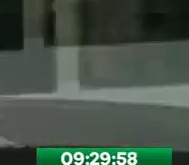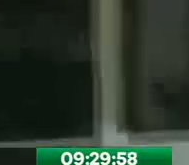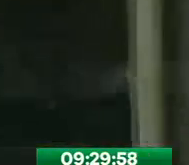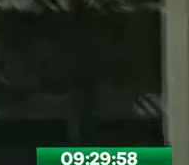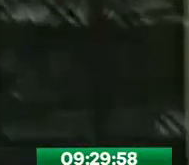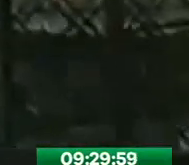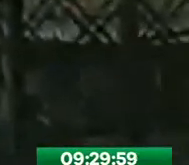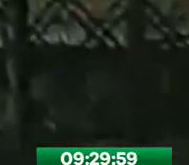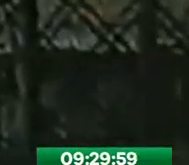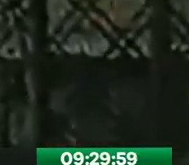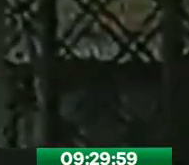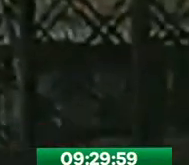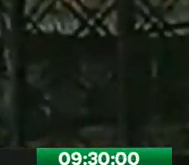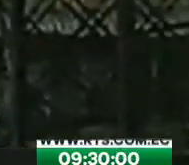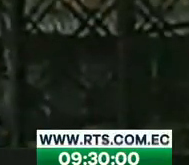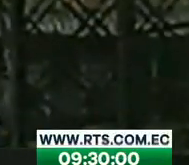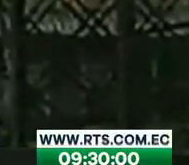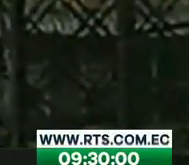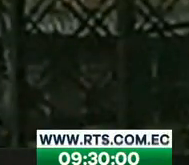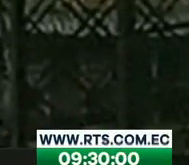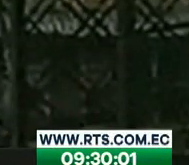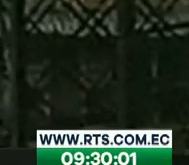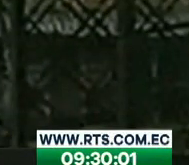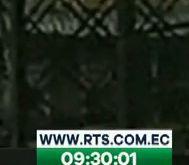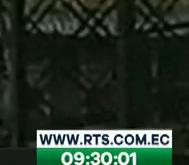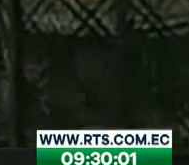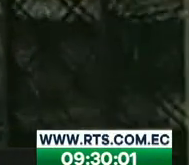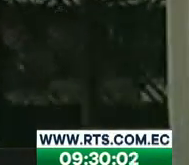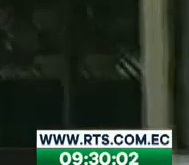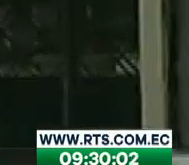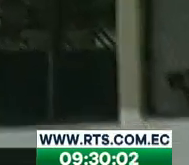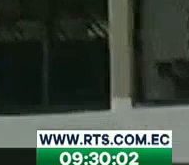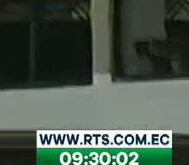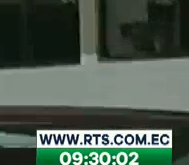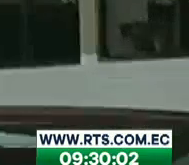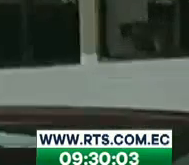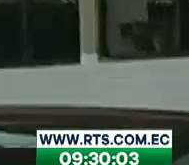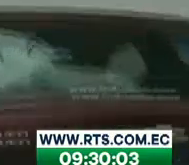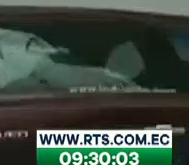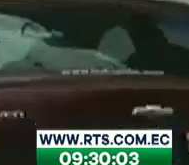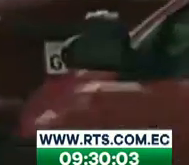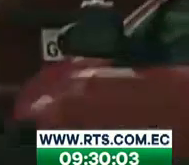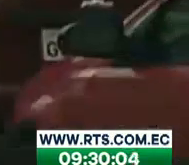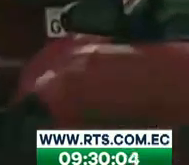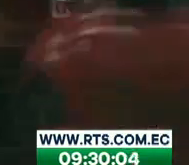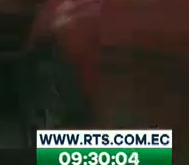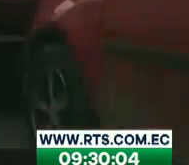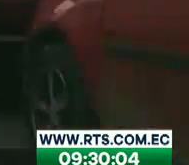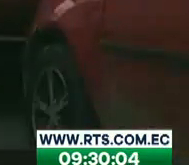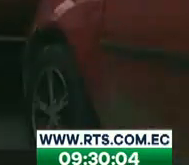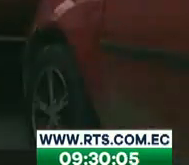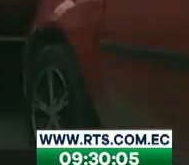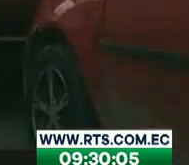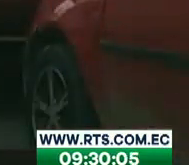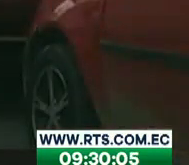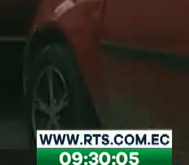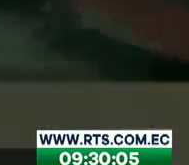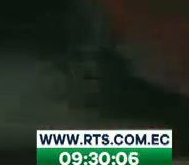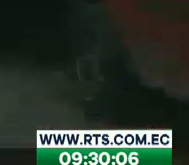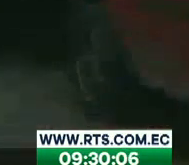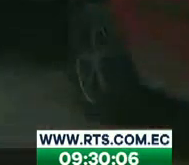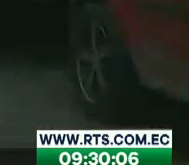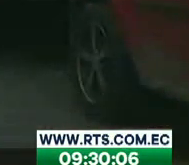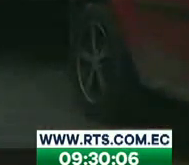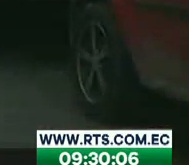cerquita de zona escolar también. Ahí está, precaución y demás. Aquí está en